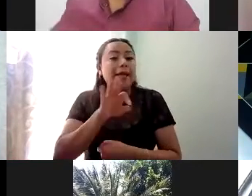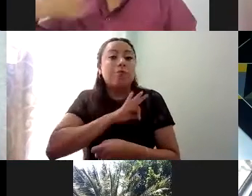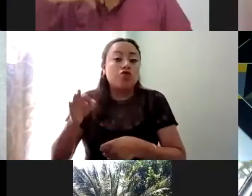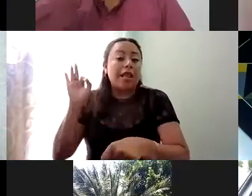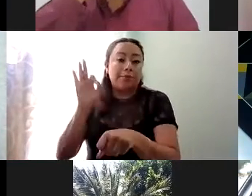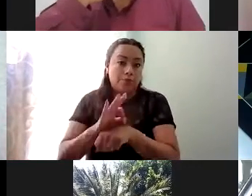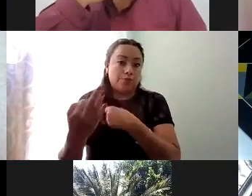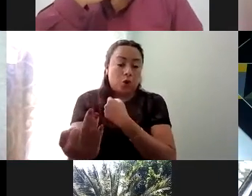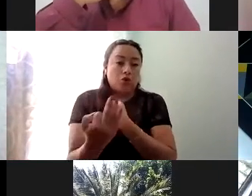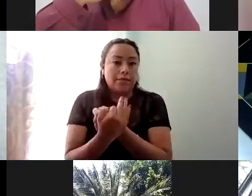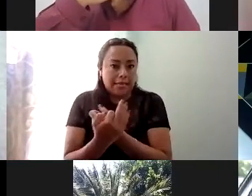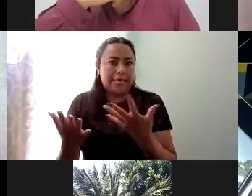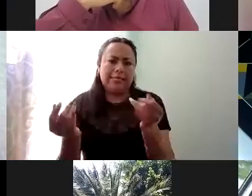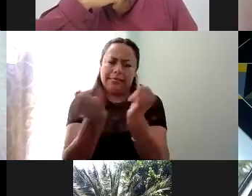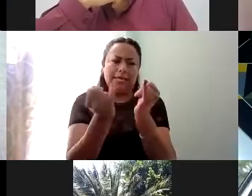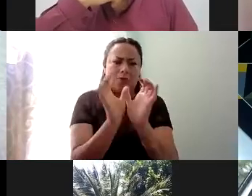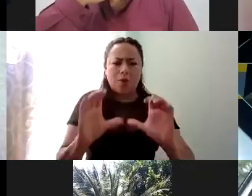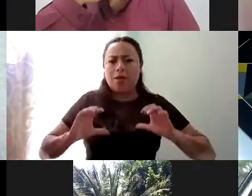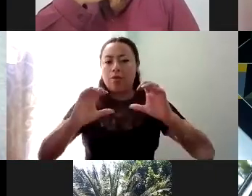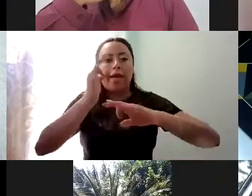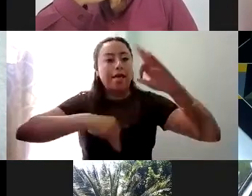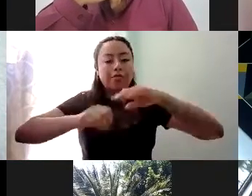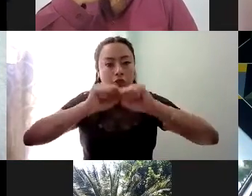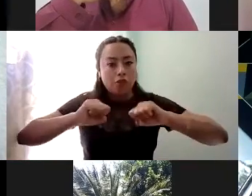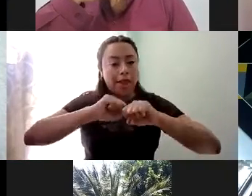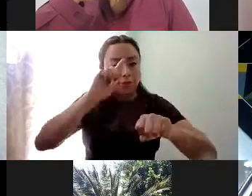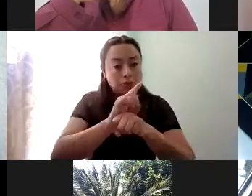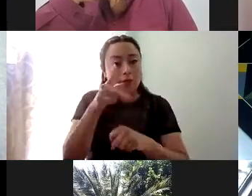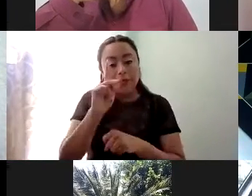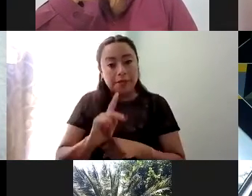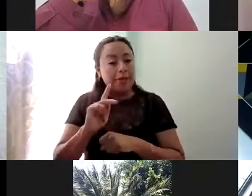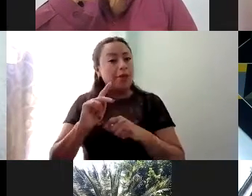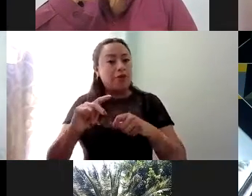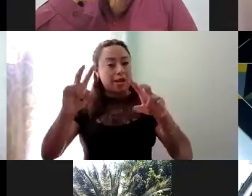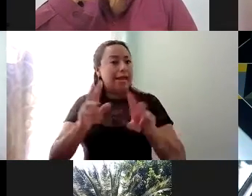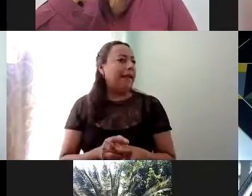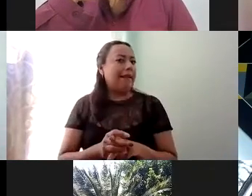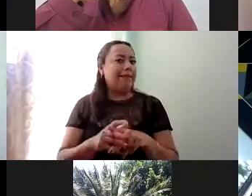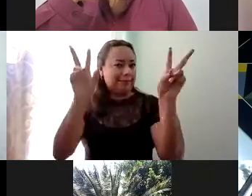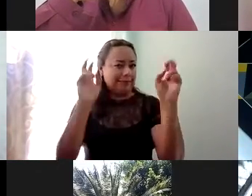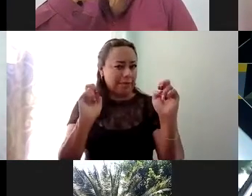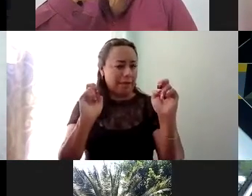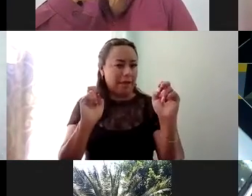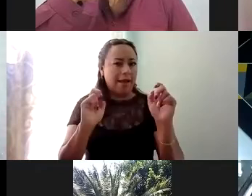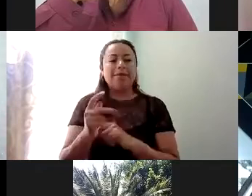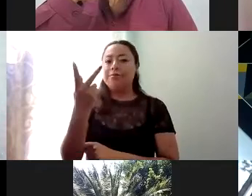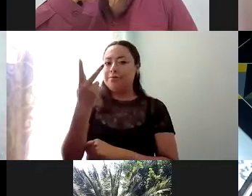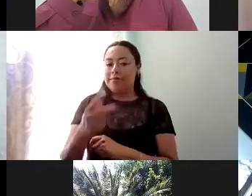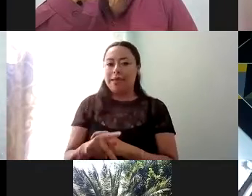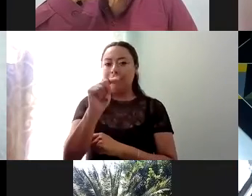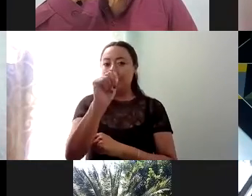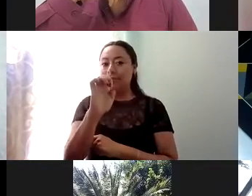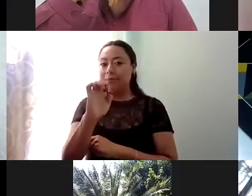Y también para cuidar a la sociedad. Sin embargo, el tema del teletrabajo, el tema de la educación a